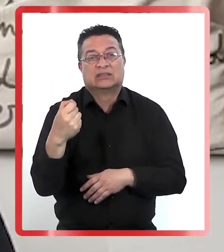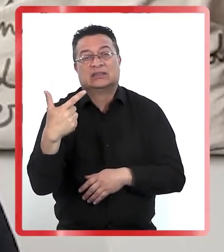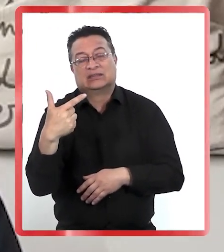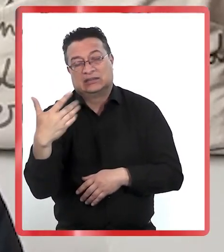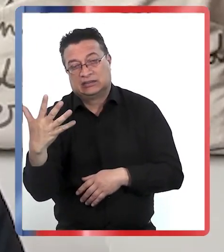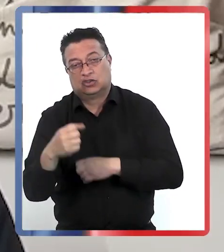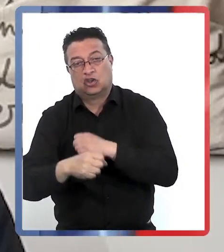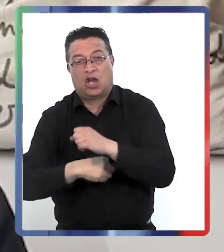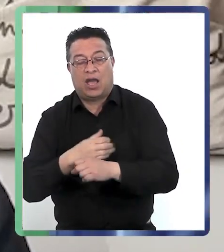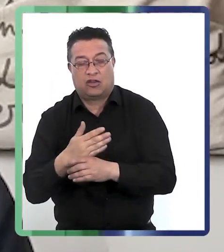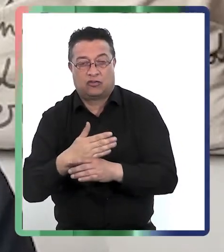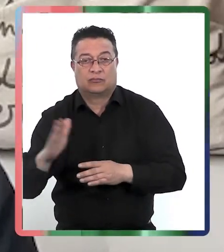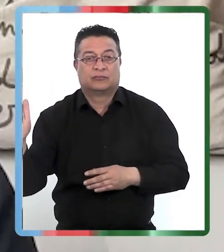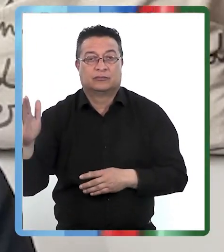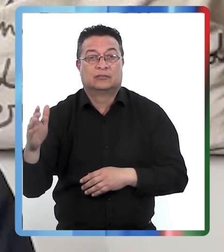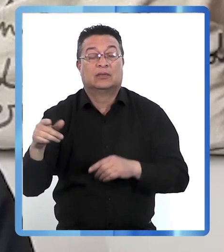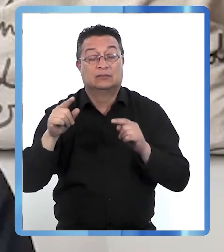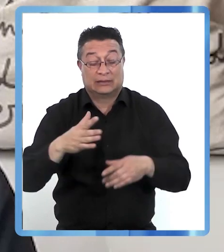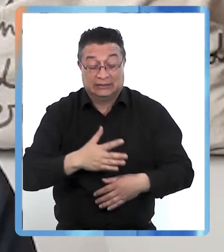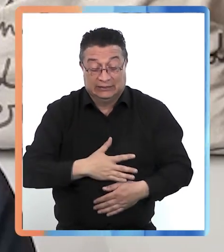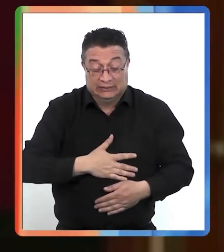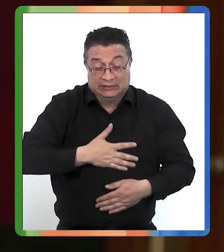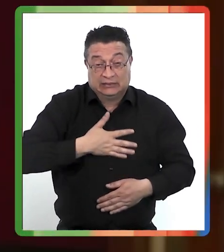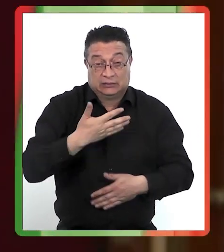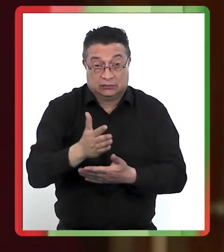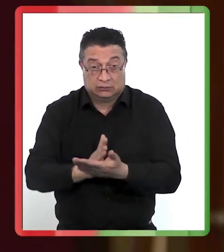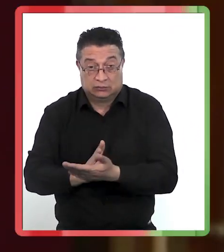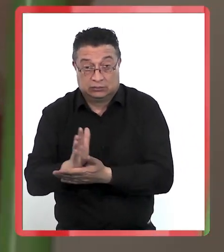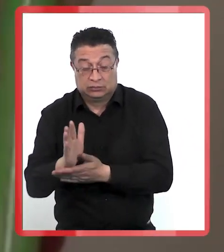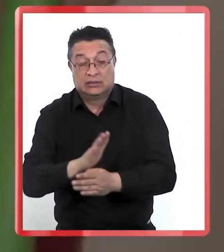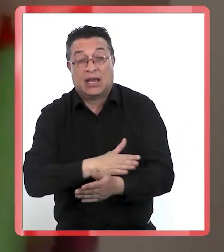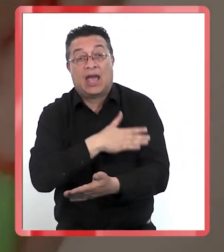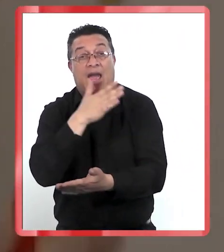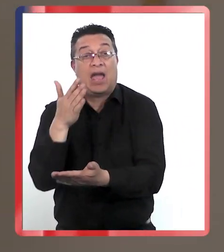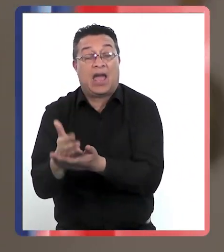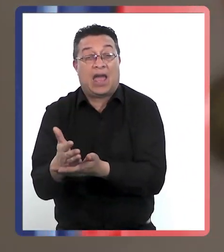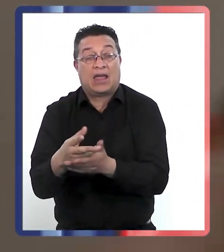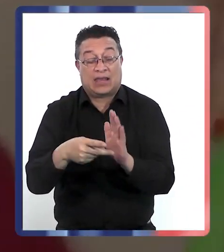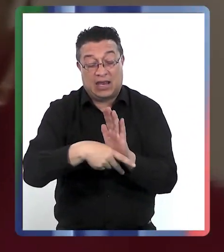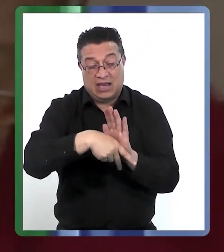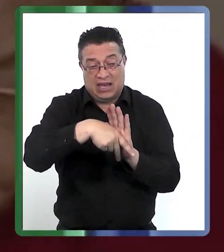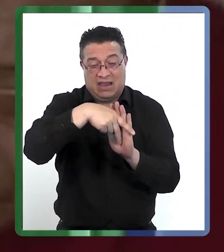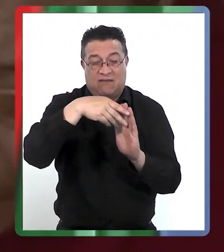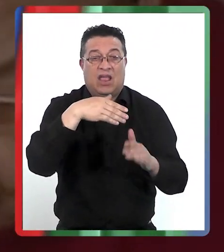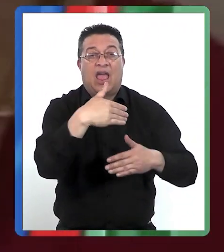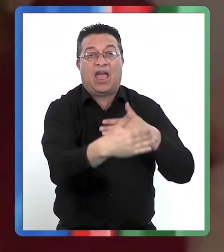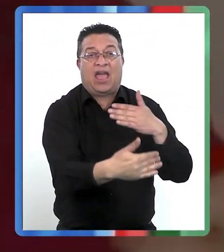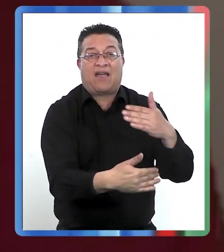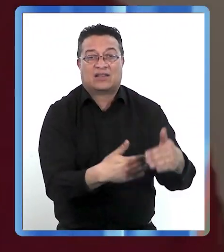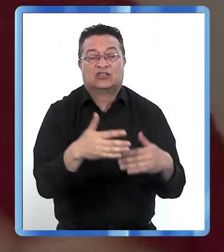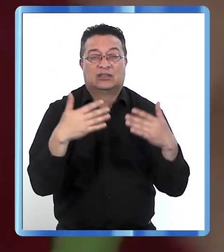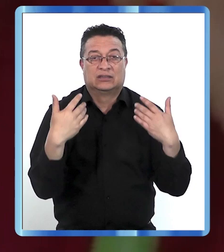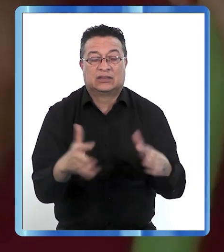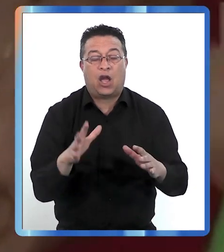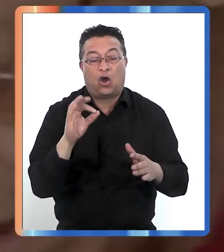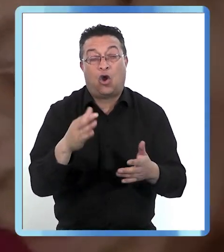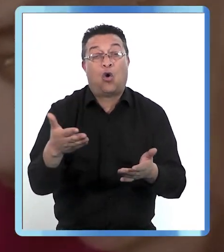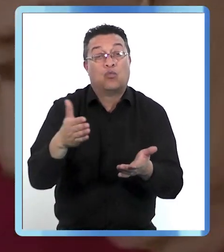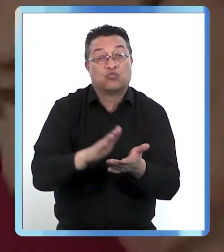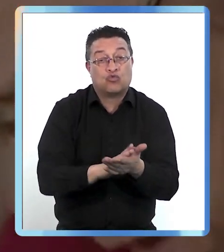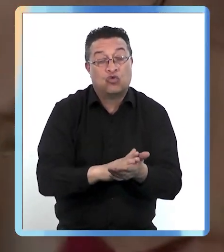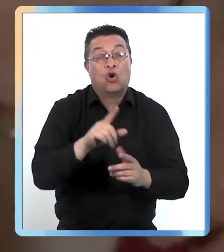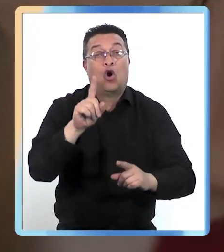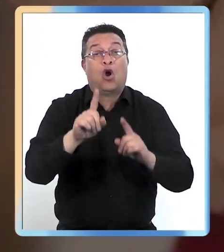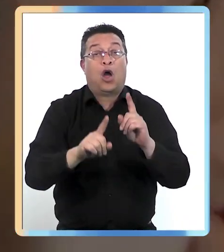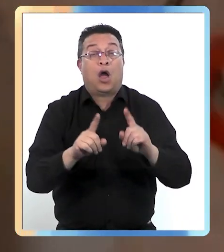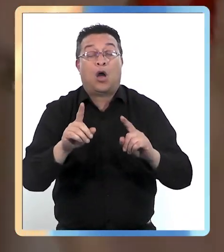70, 75 años. Desde que los síntomas inician hasta que ya están a un nivel avanzado, es decir, el paciente finalmente o